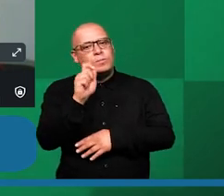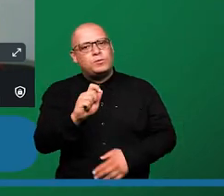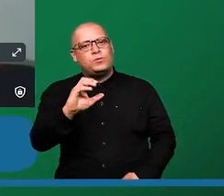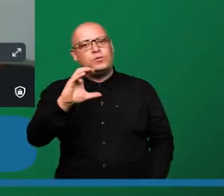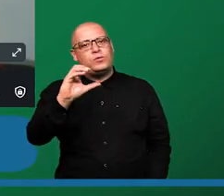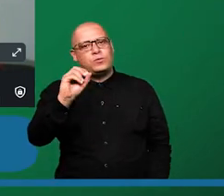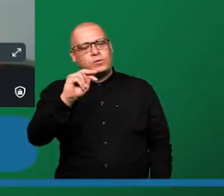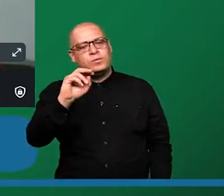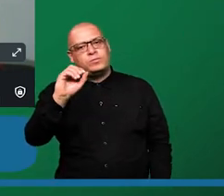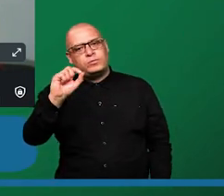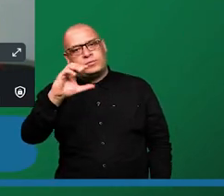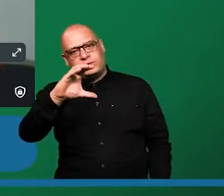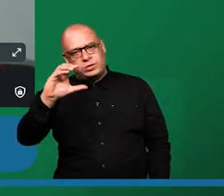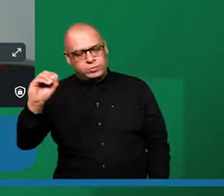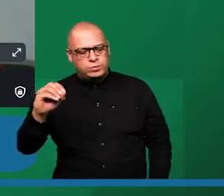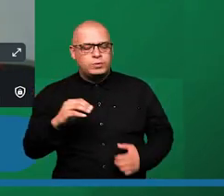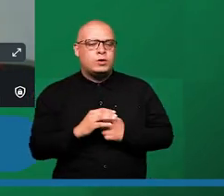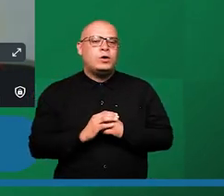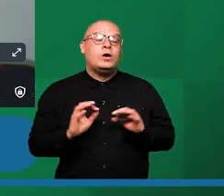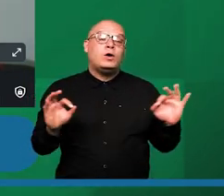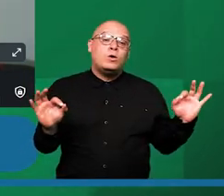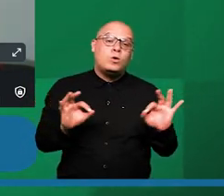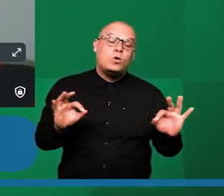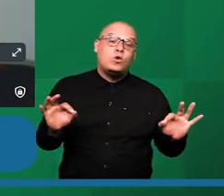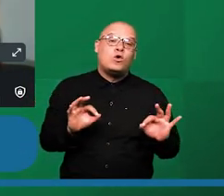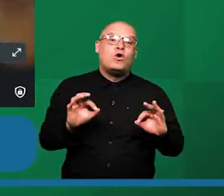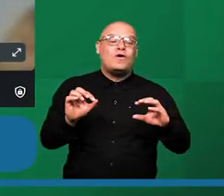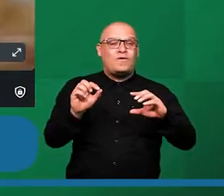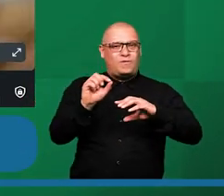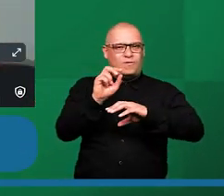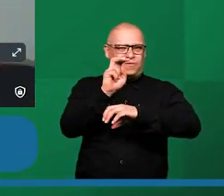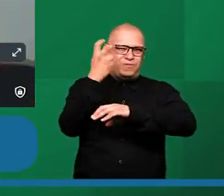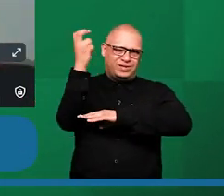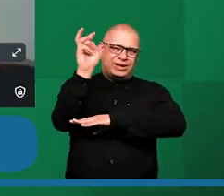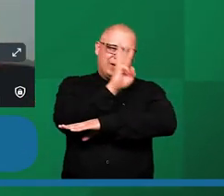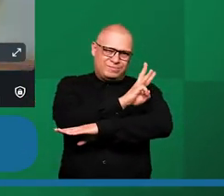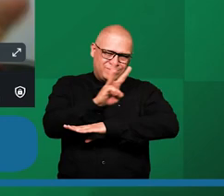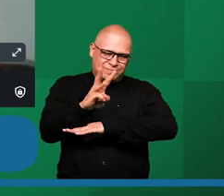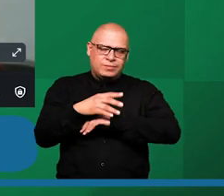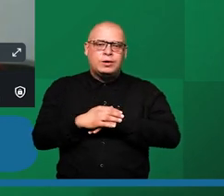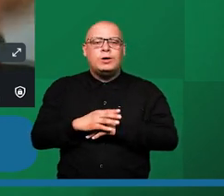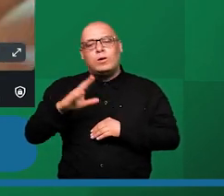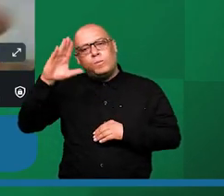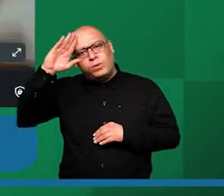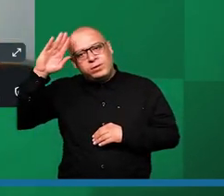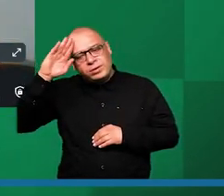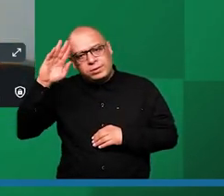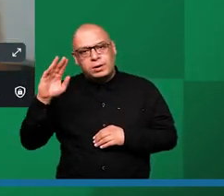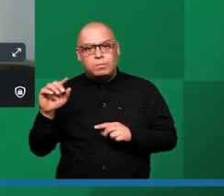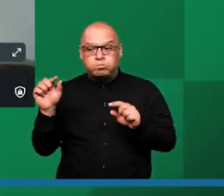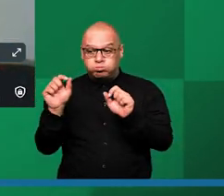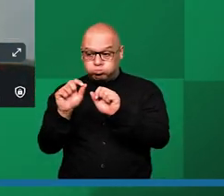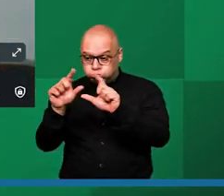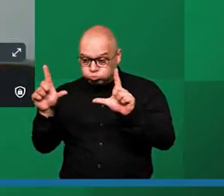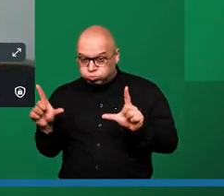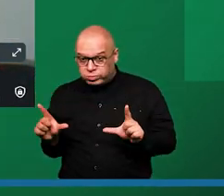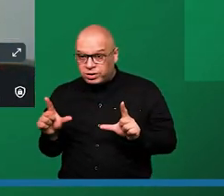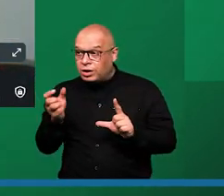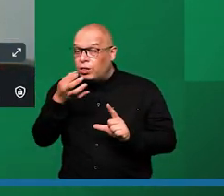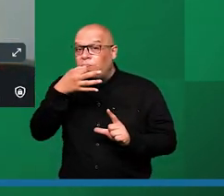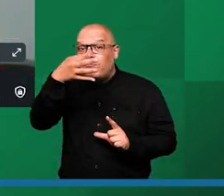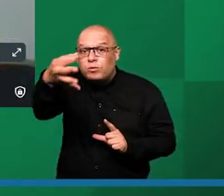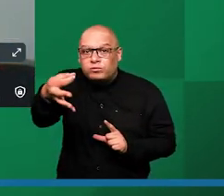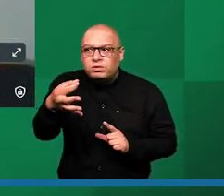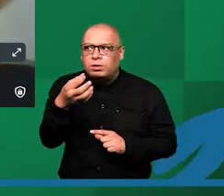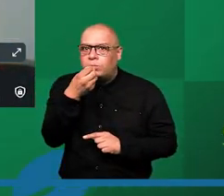denunciaanónima@fiscalia.gob.co o a través del portal de la Fiscalía o de la Policía. Existe un banner que se llama A Denunciar. Ese es tal